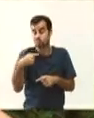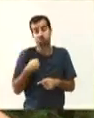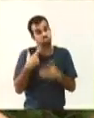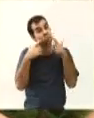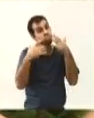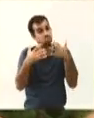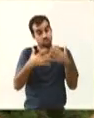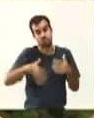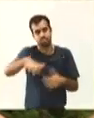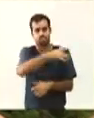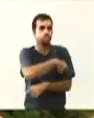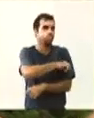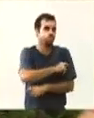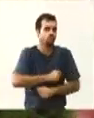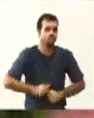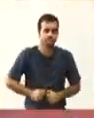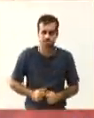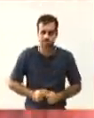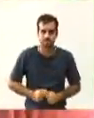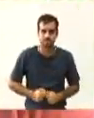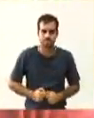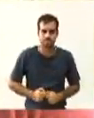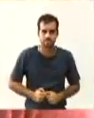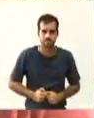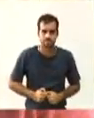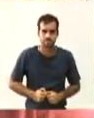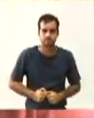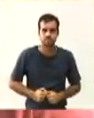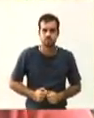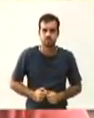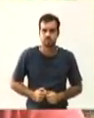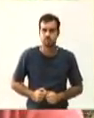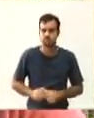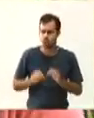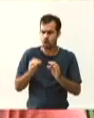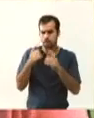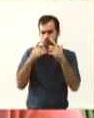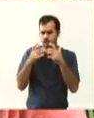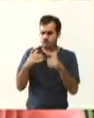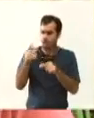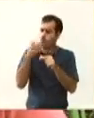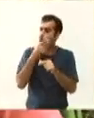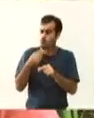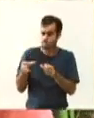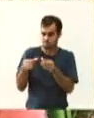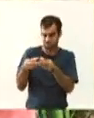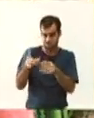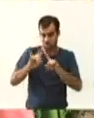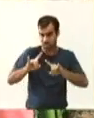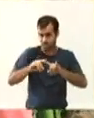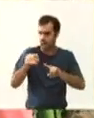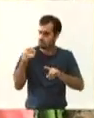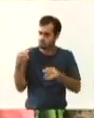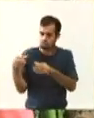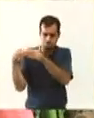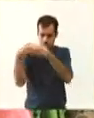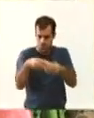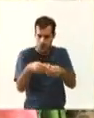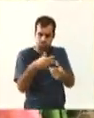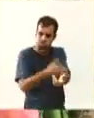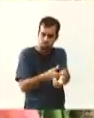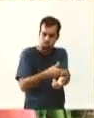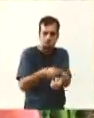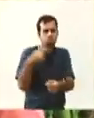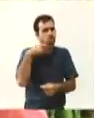población en general, porque es el donante universal. Dianela, ¿crees que sea importante que los jóvenes de la Universidad de Ciencias Médicas se incorporen a donar sangre en esta